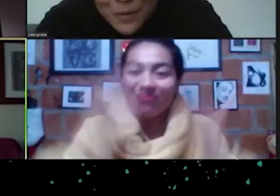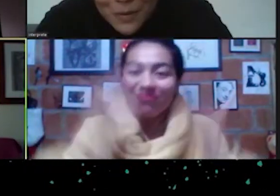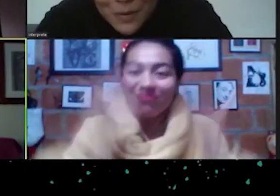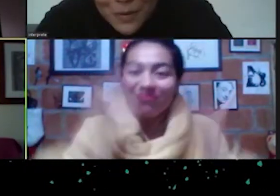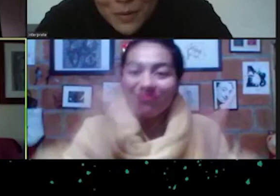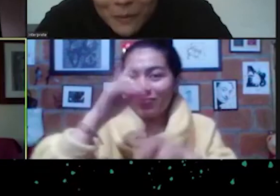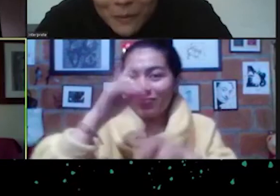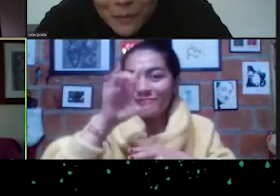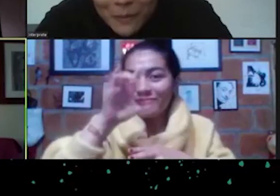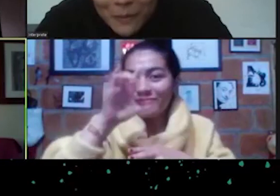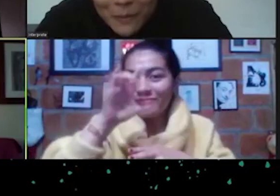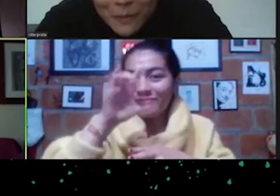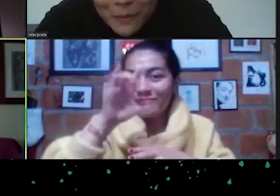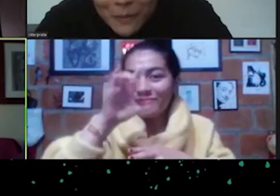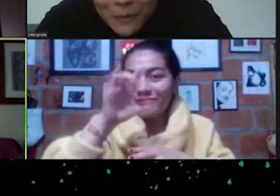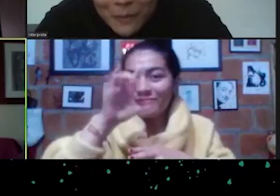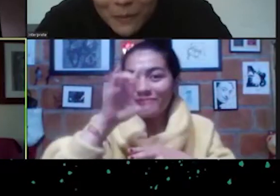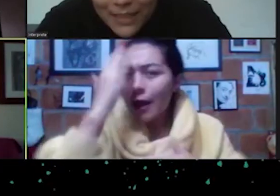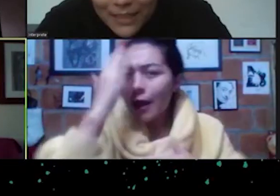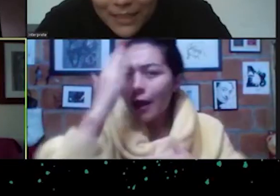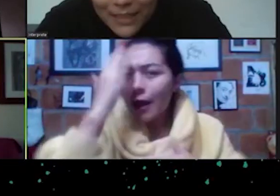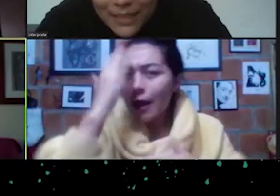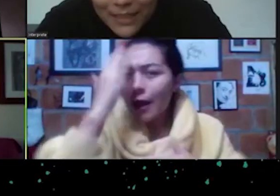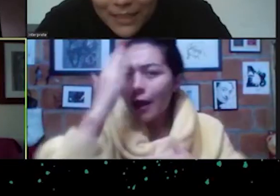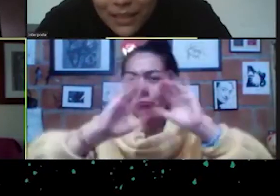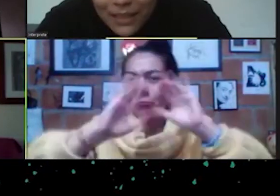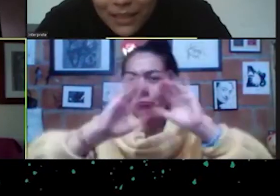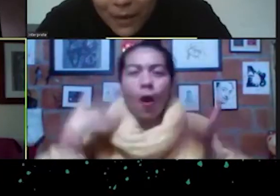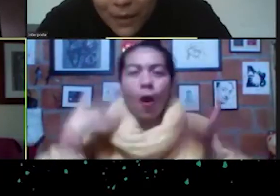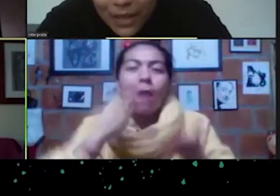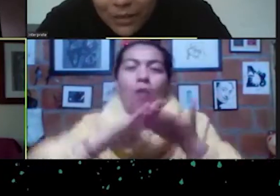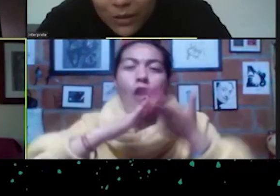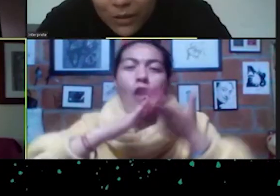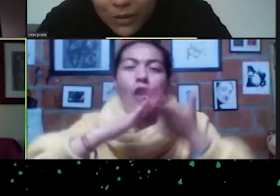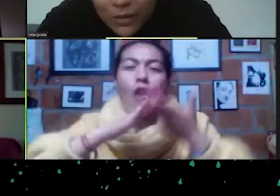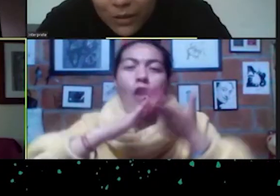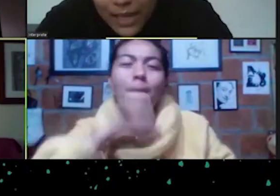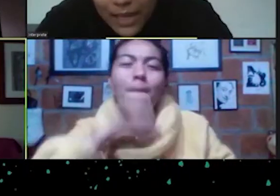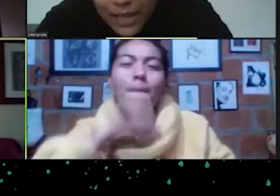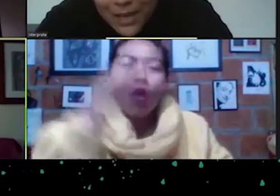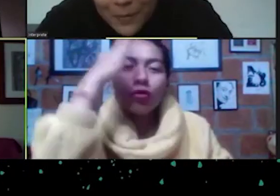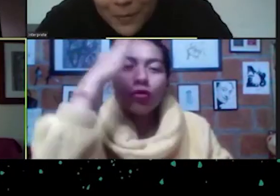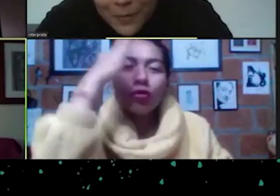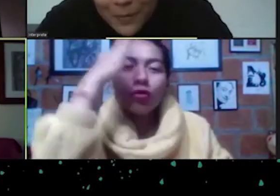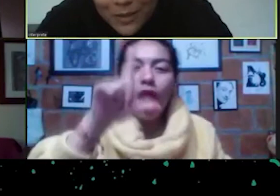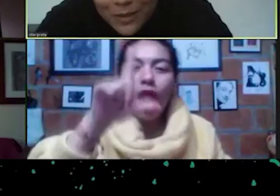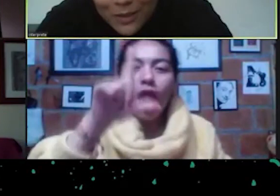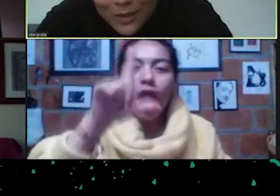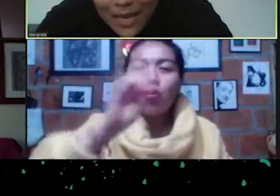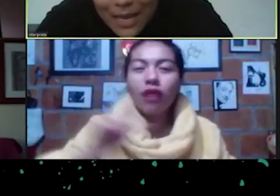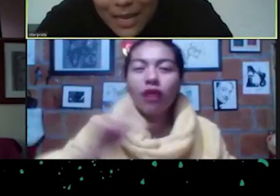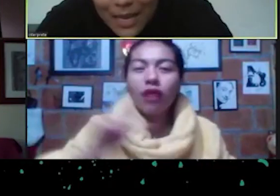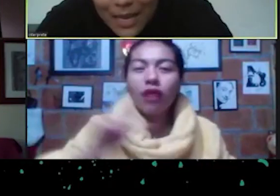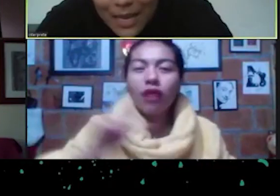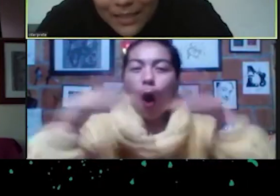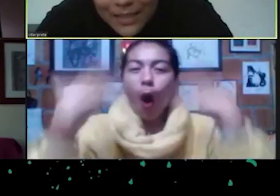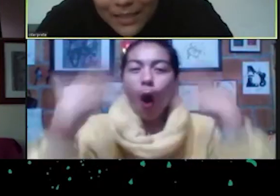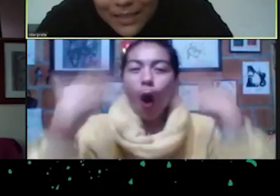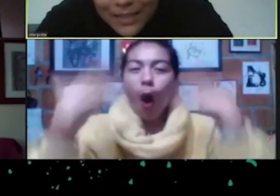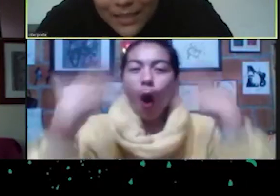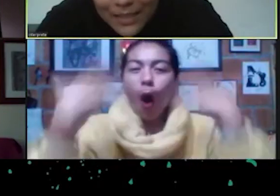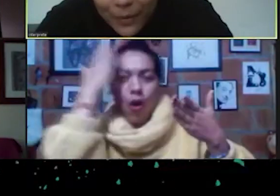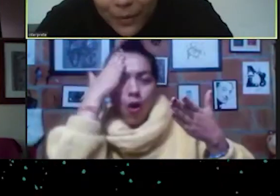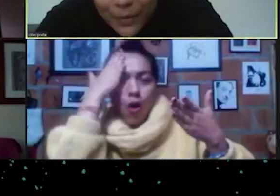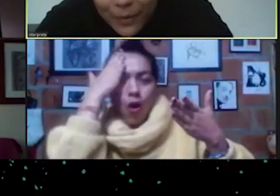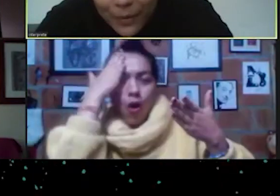Mucho gusto, me presento. Mi nombre es Daniela, soy una persona sorda. Pues no sé... Quisiera preguntarle a usted si